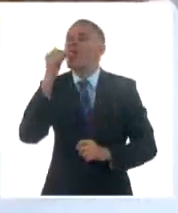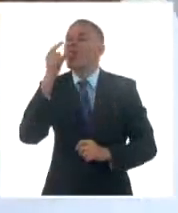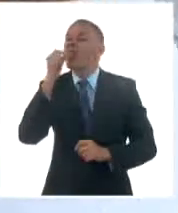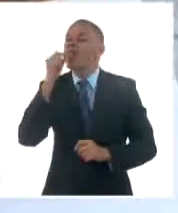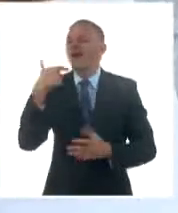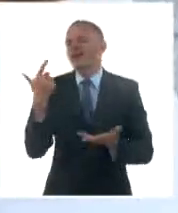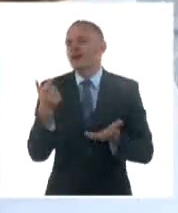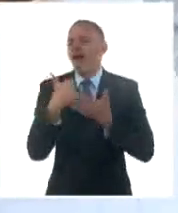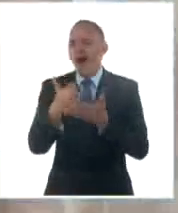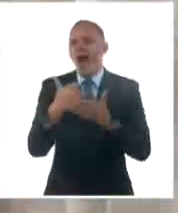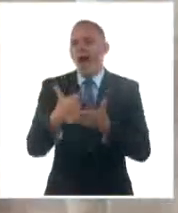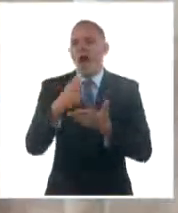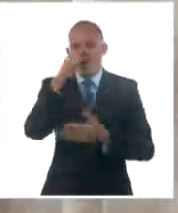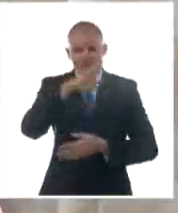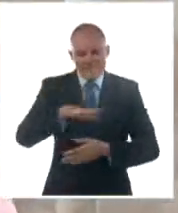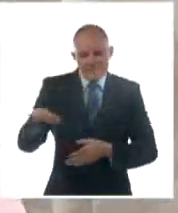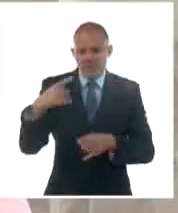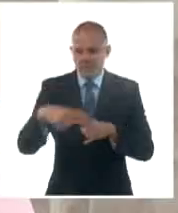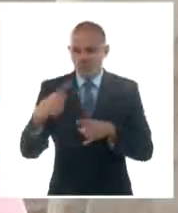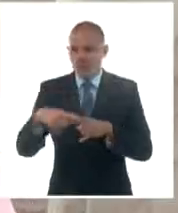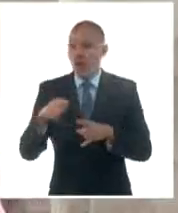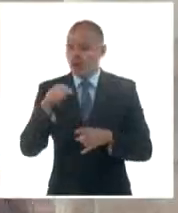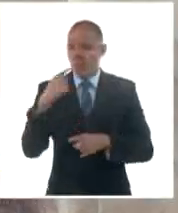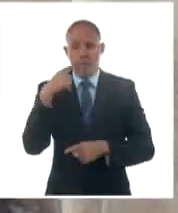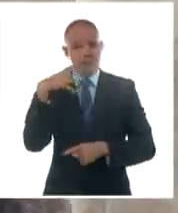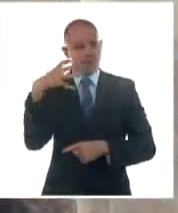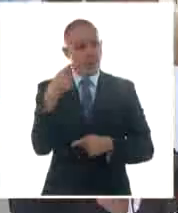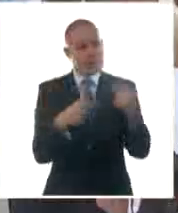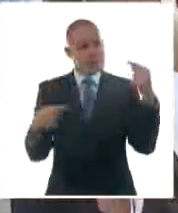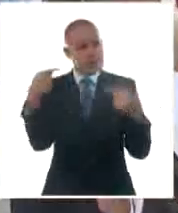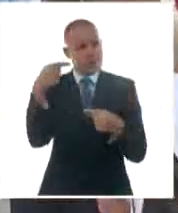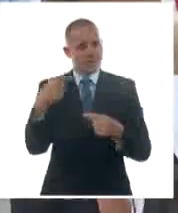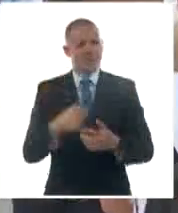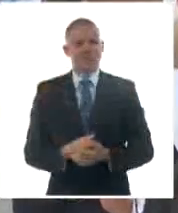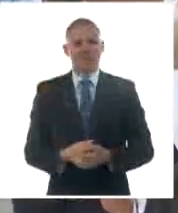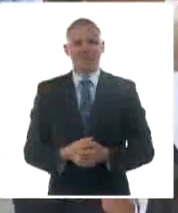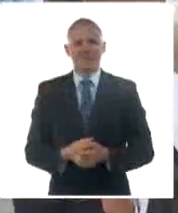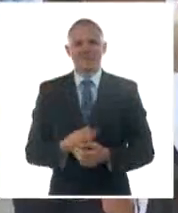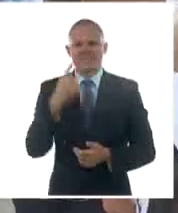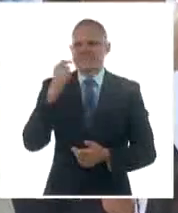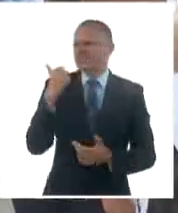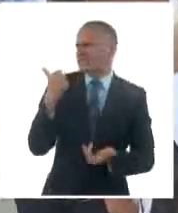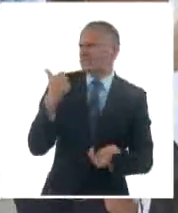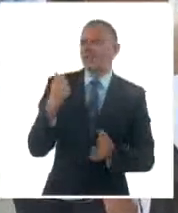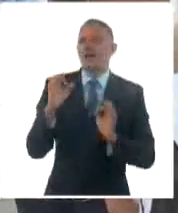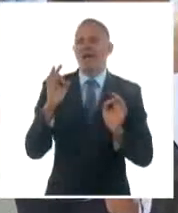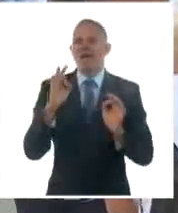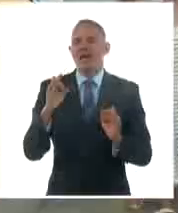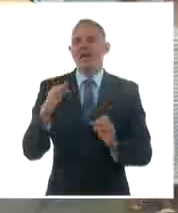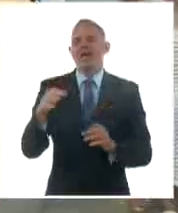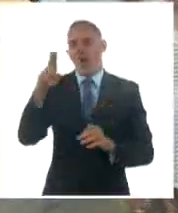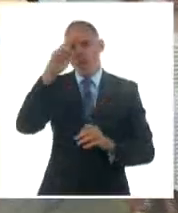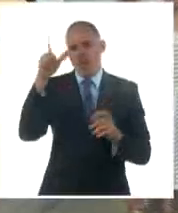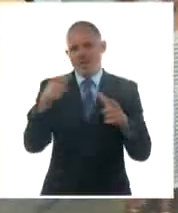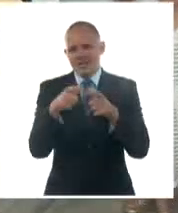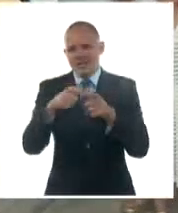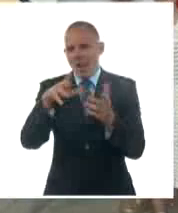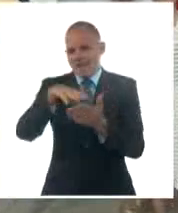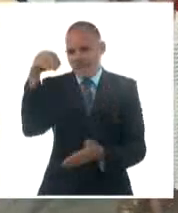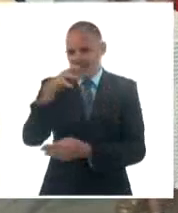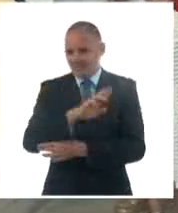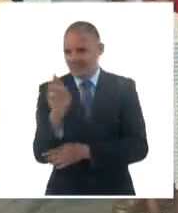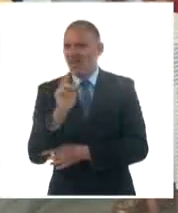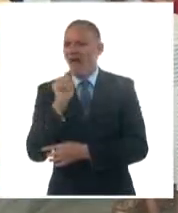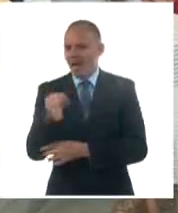Semana Mundial de Inmunización. En el Policlínico Plaza de la Revolución, referencia en la estrategia de intervención comunitaria,